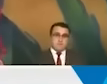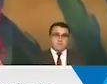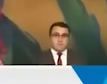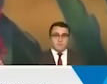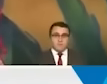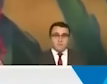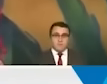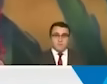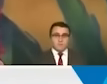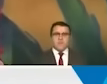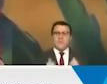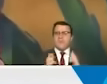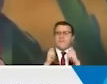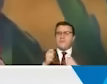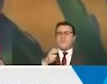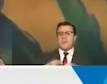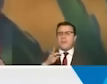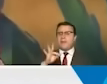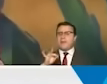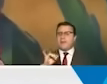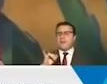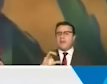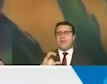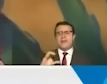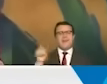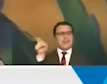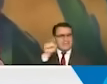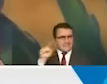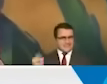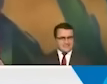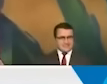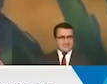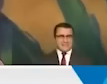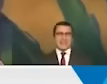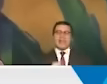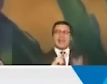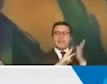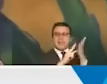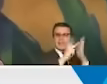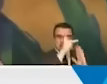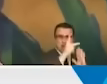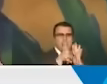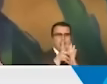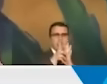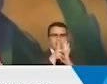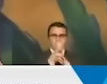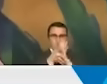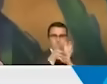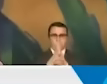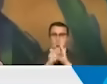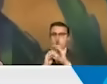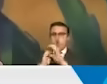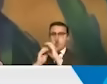ahora tic tecnología información y